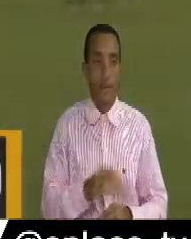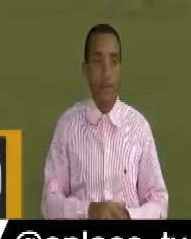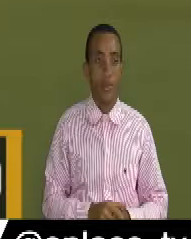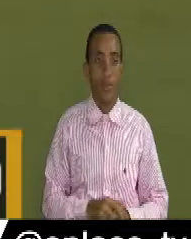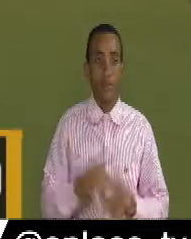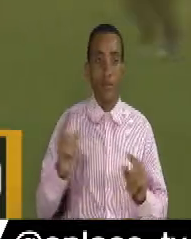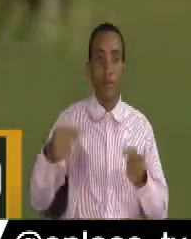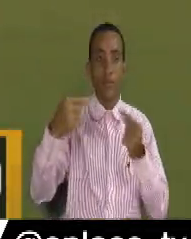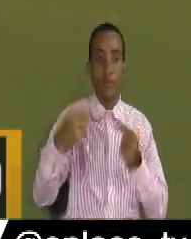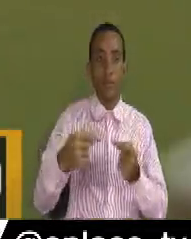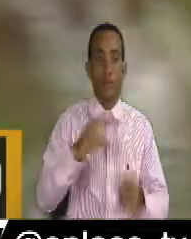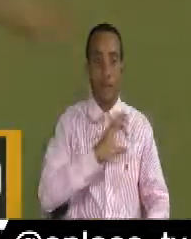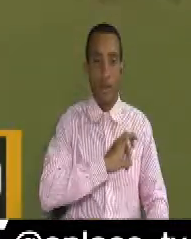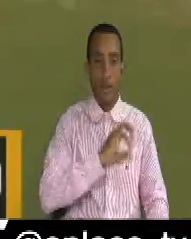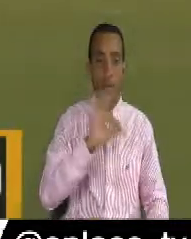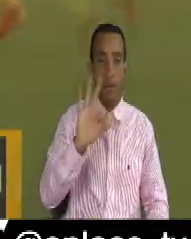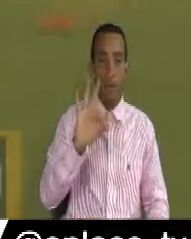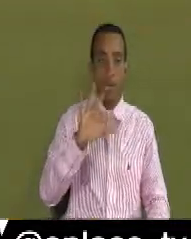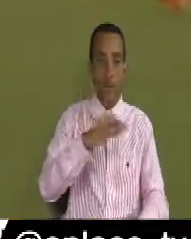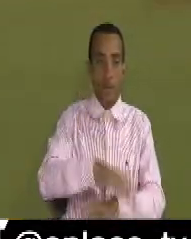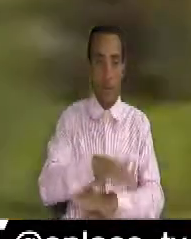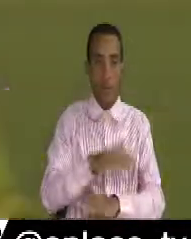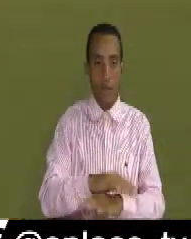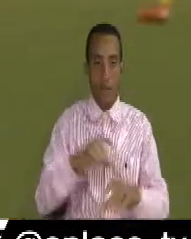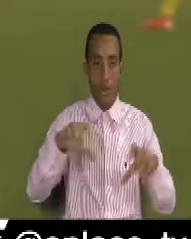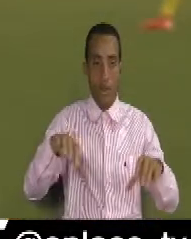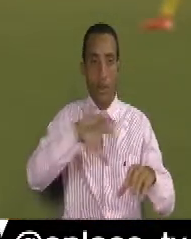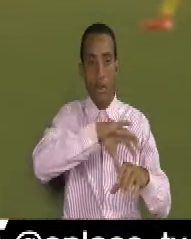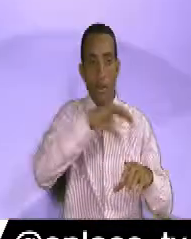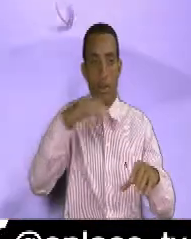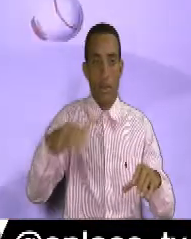sábado a partir de las 3 de la tarde en el Estadio Daniel Villazapata.